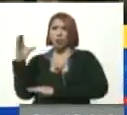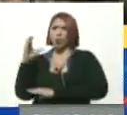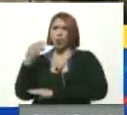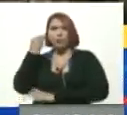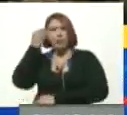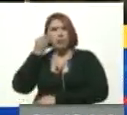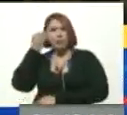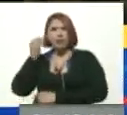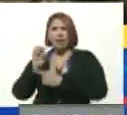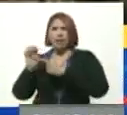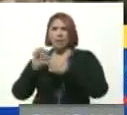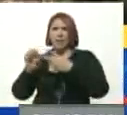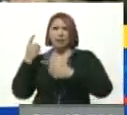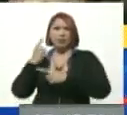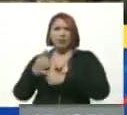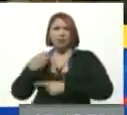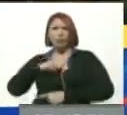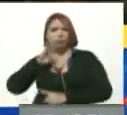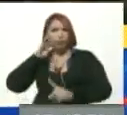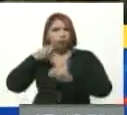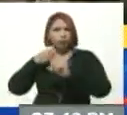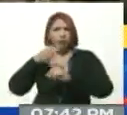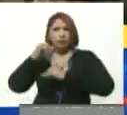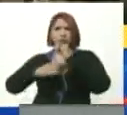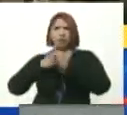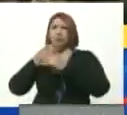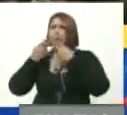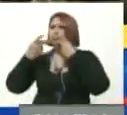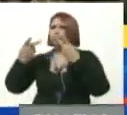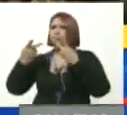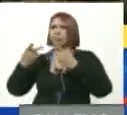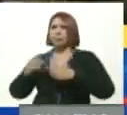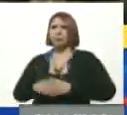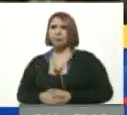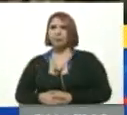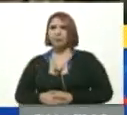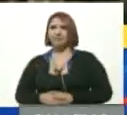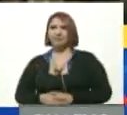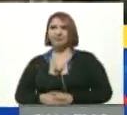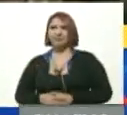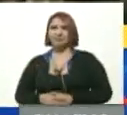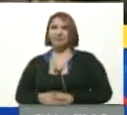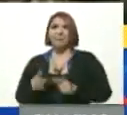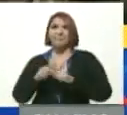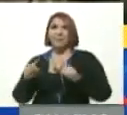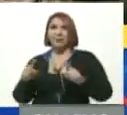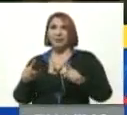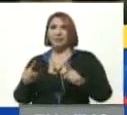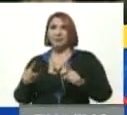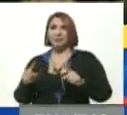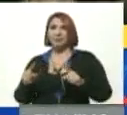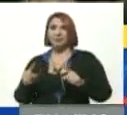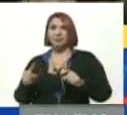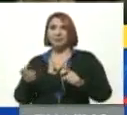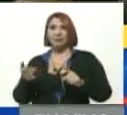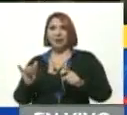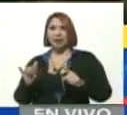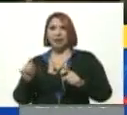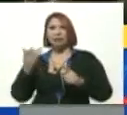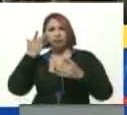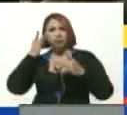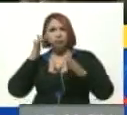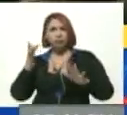elemento que debemos llevar nosotros a nivel internacional para posicionar y para que, bueno, exista una